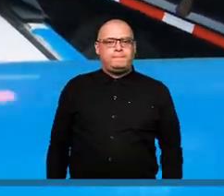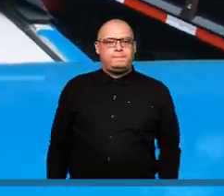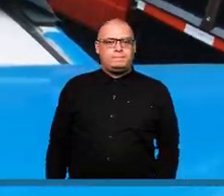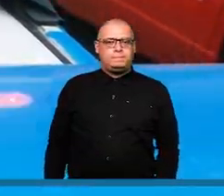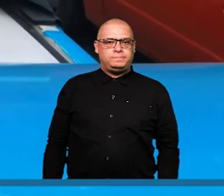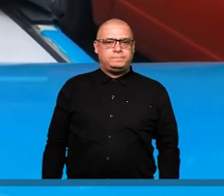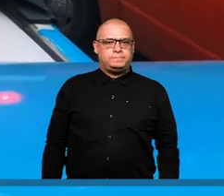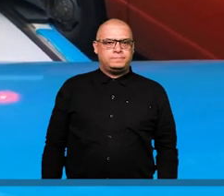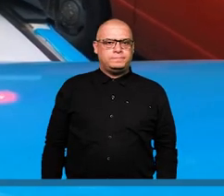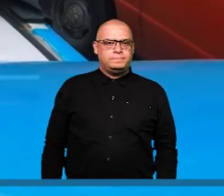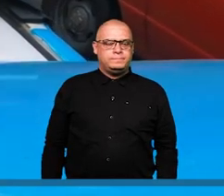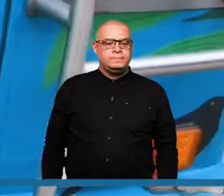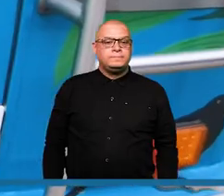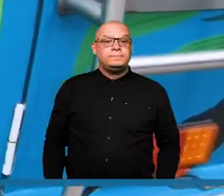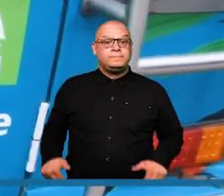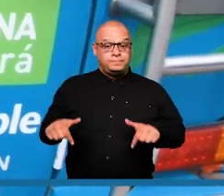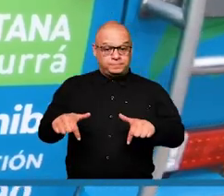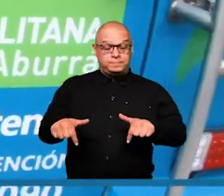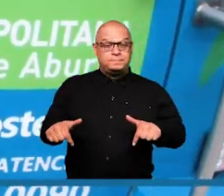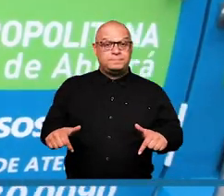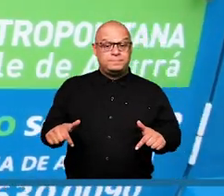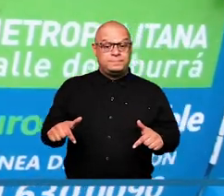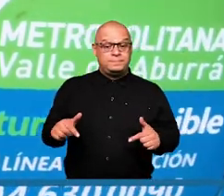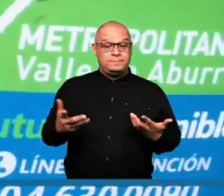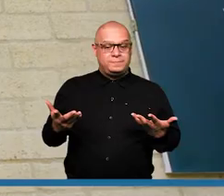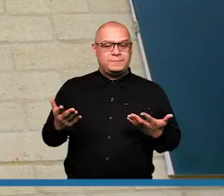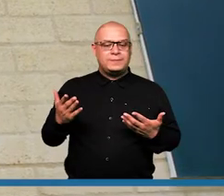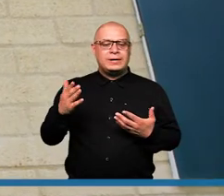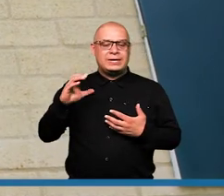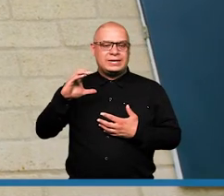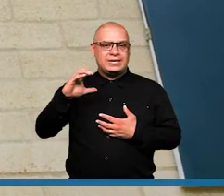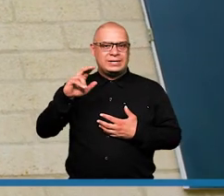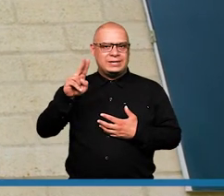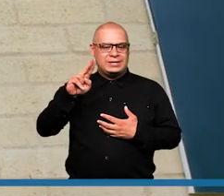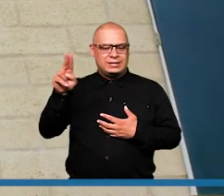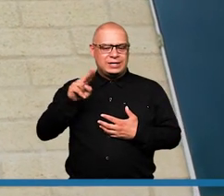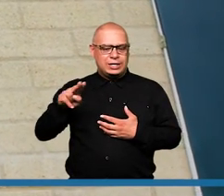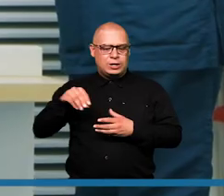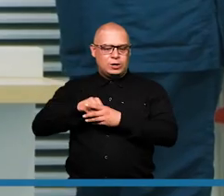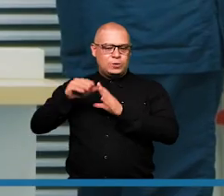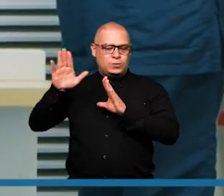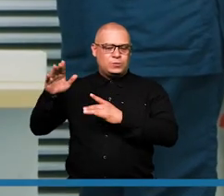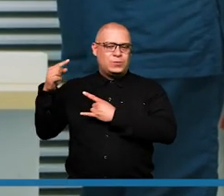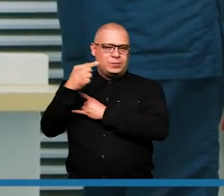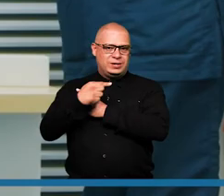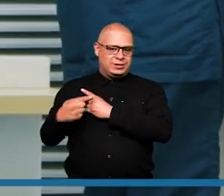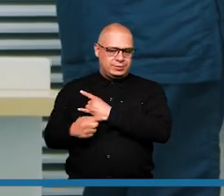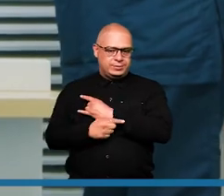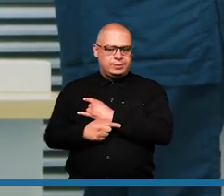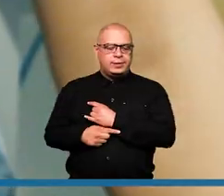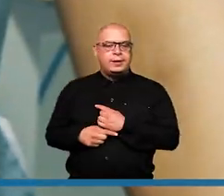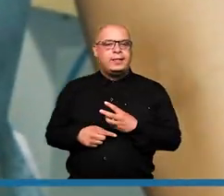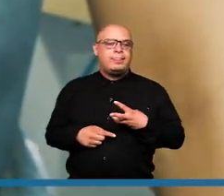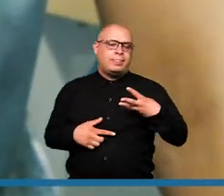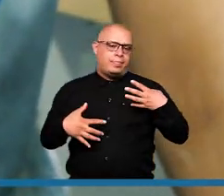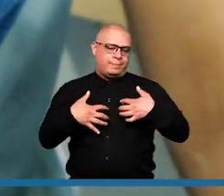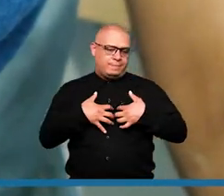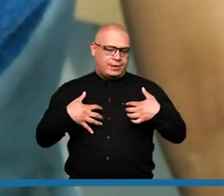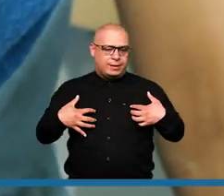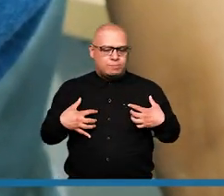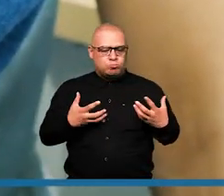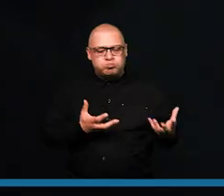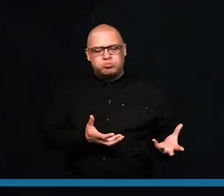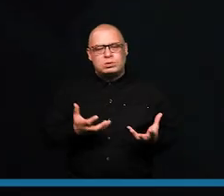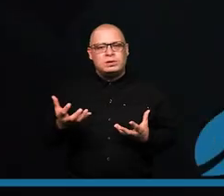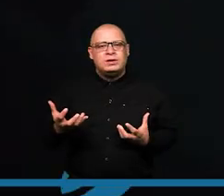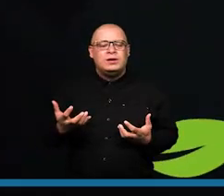Llevamos al Centro de Veterinaria y Zootecnia de la Universidad CES, en particular tres individuos que tenían